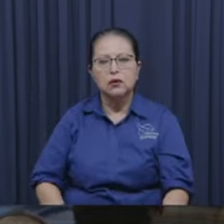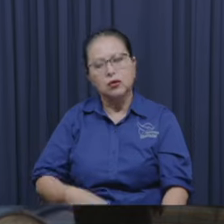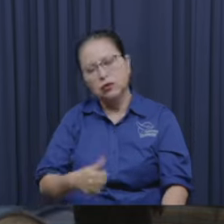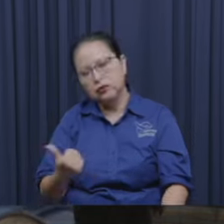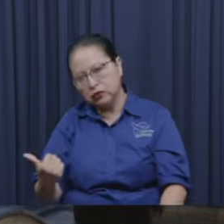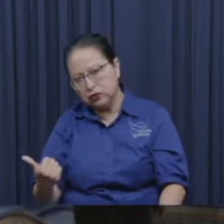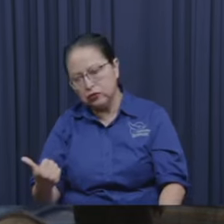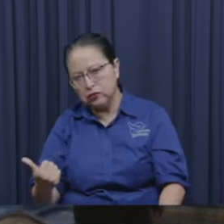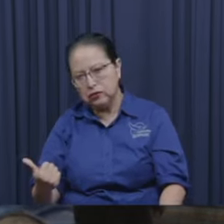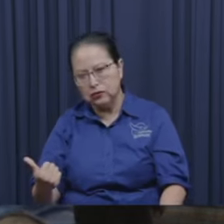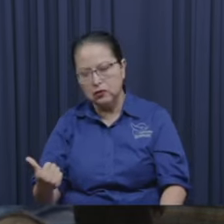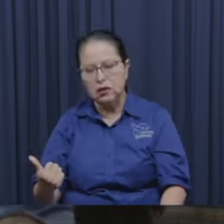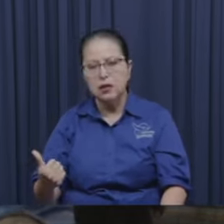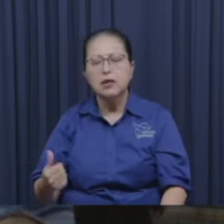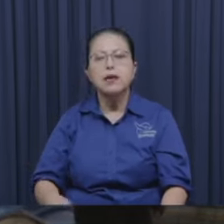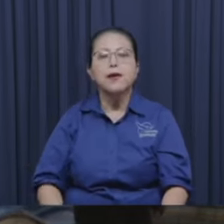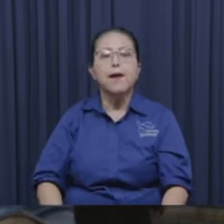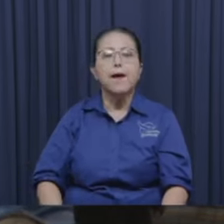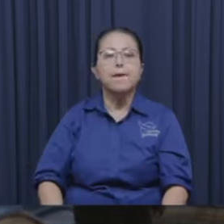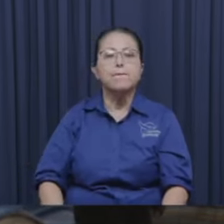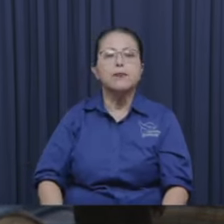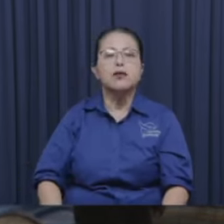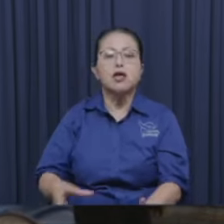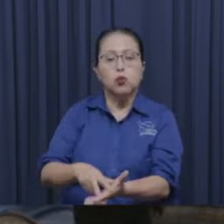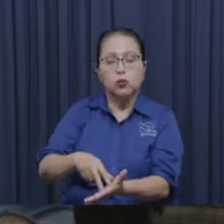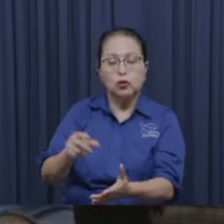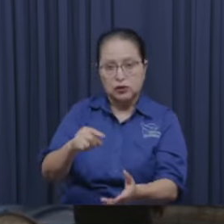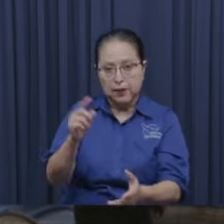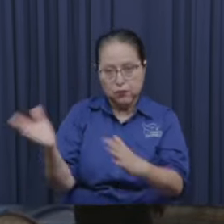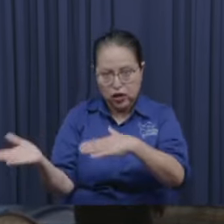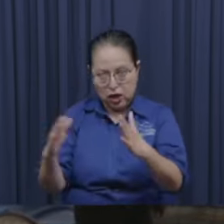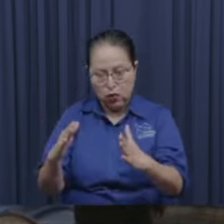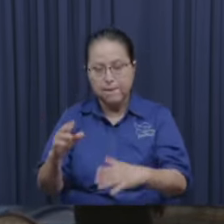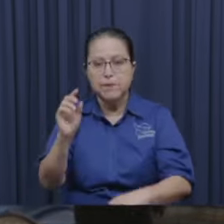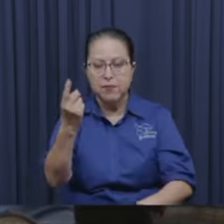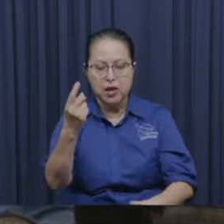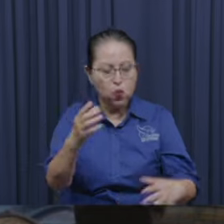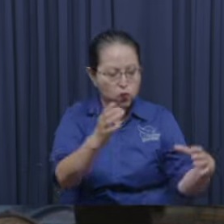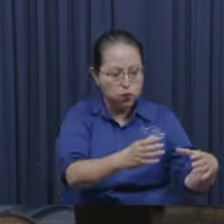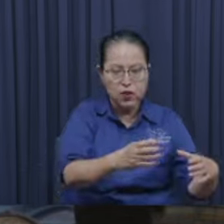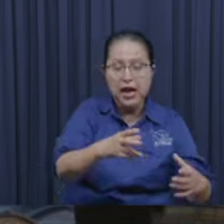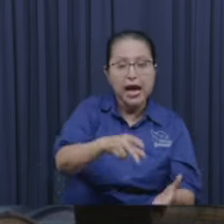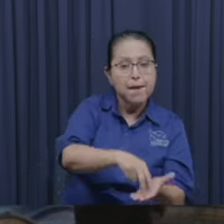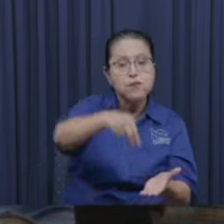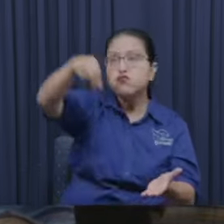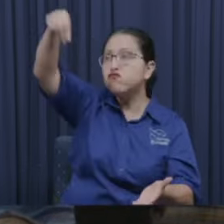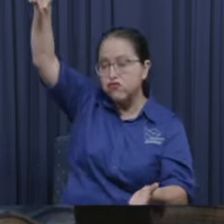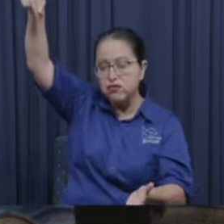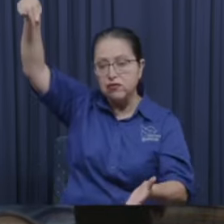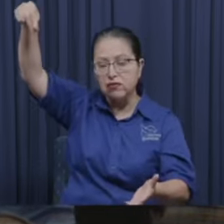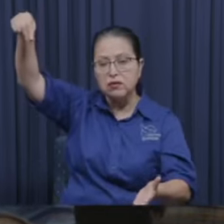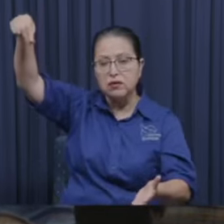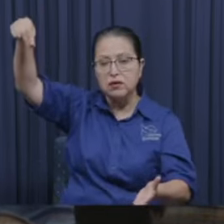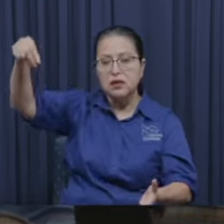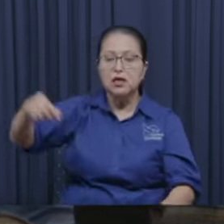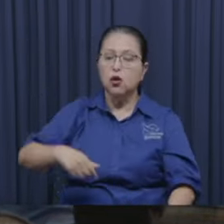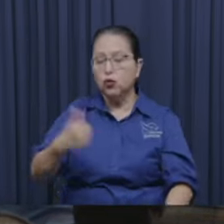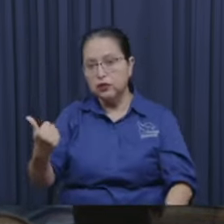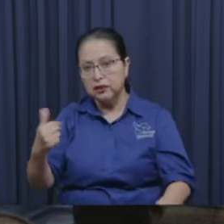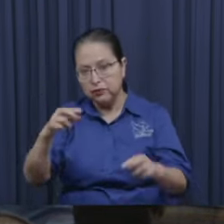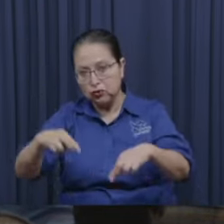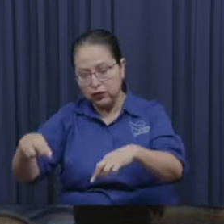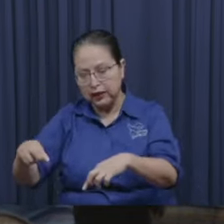cosecha y los otros se quedan en el rebusco pero se salvan hermano sí se